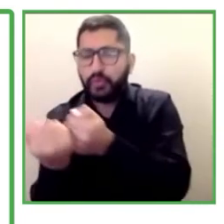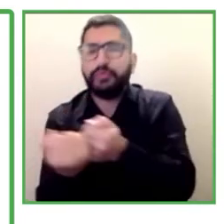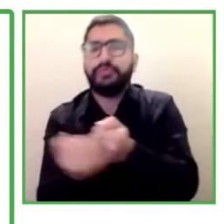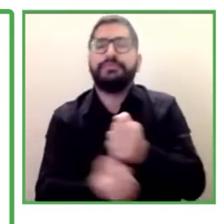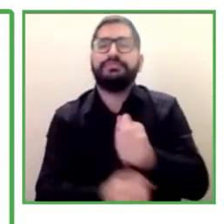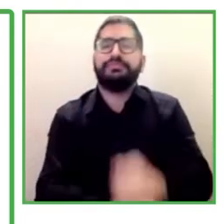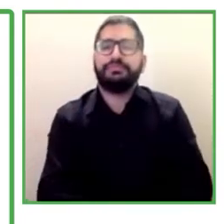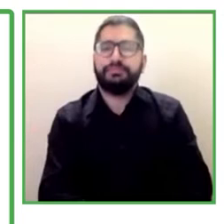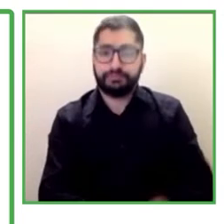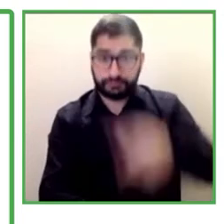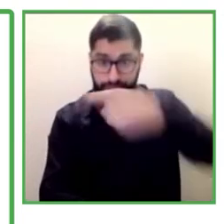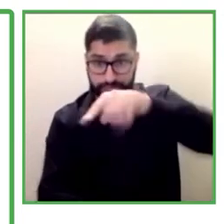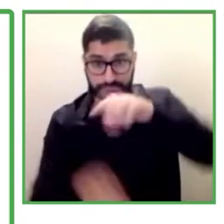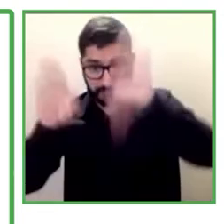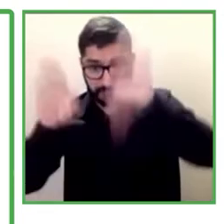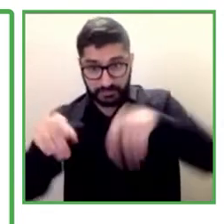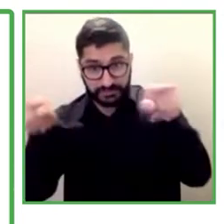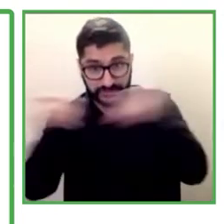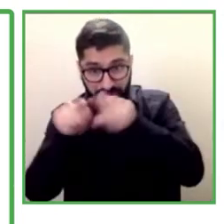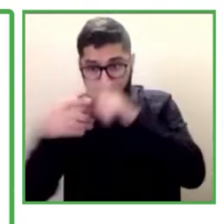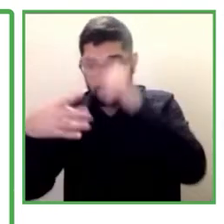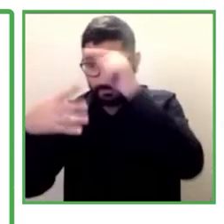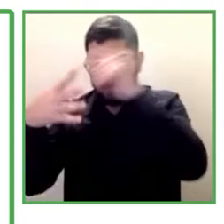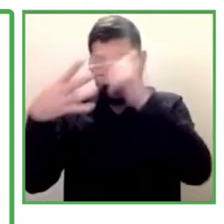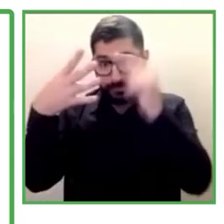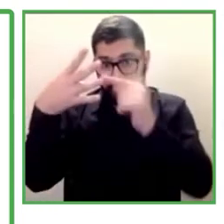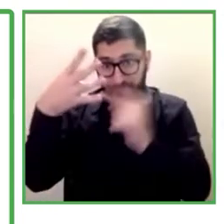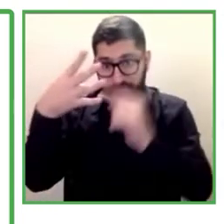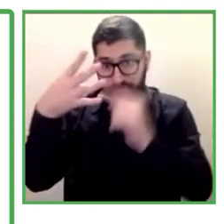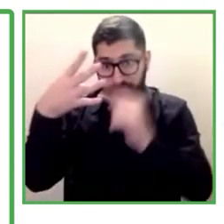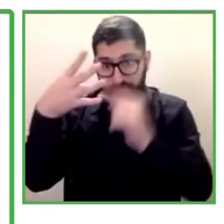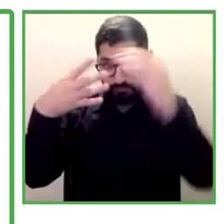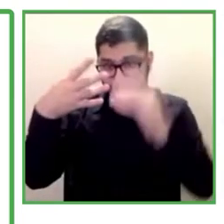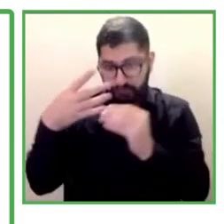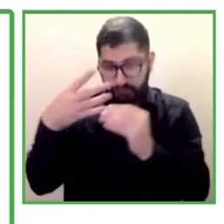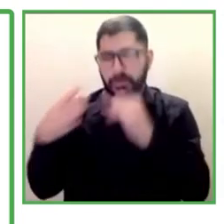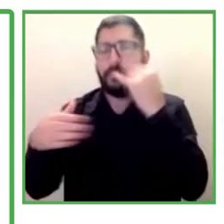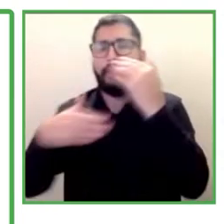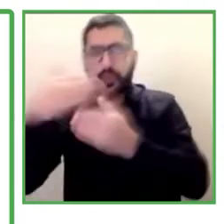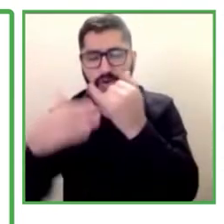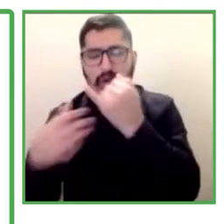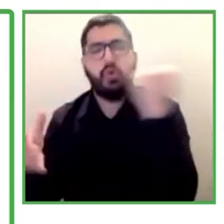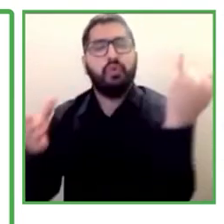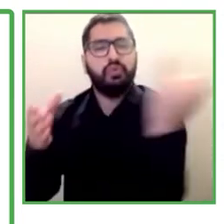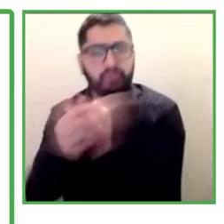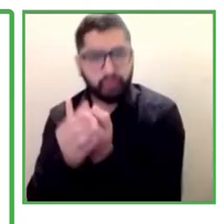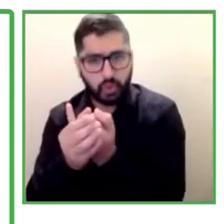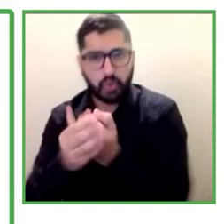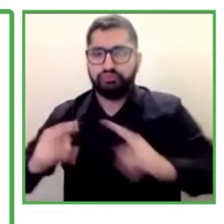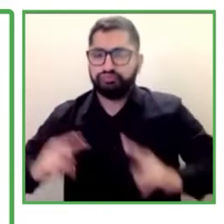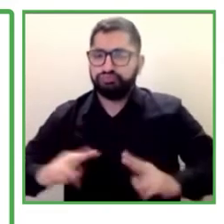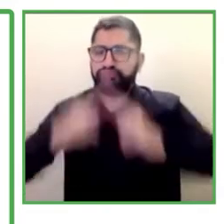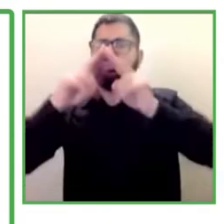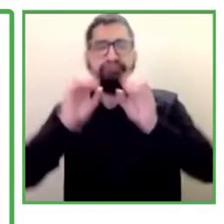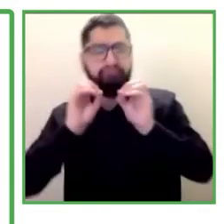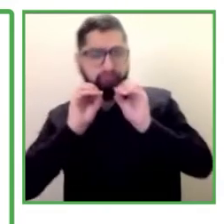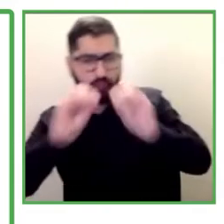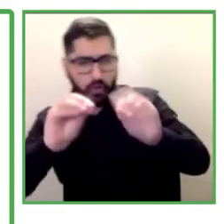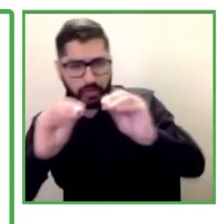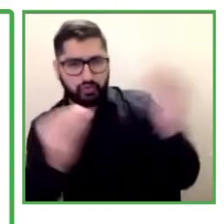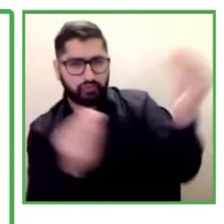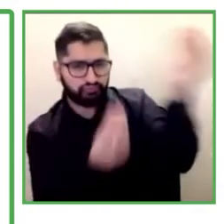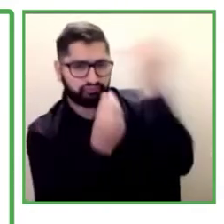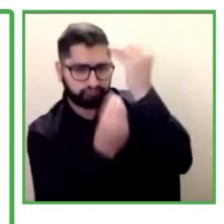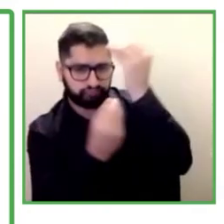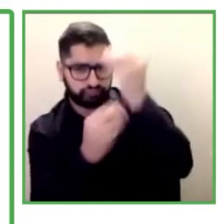sus procesos, tanto de inclusión como de formación para el trabajo inclusivo. Y otro punto relevante, que es más bien